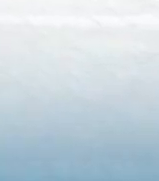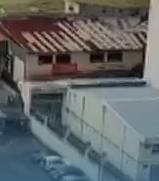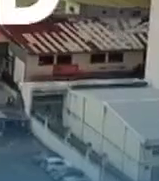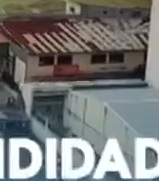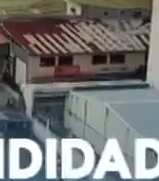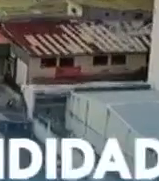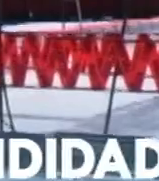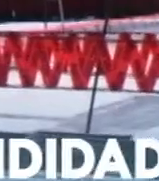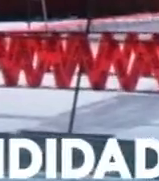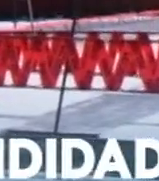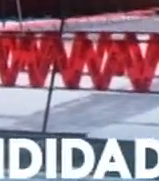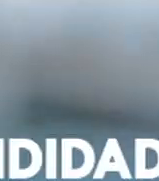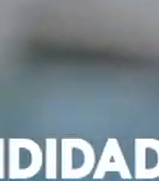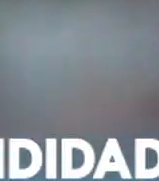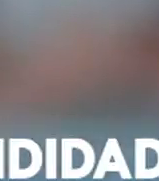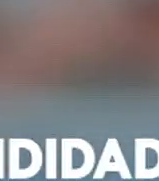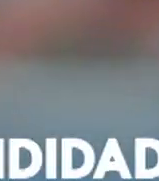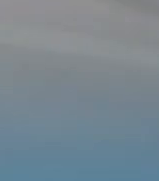Profundidad.